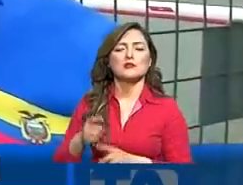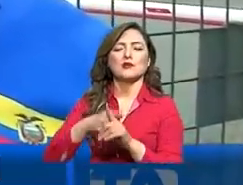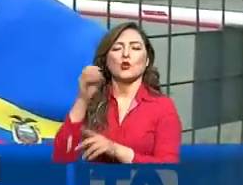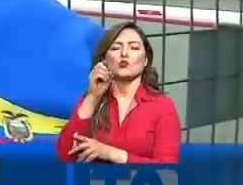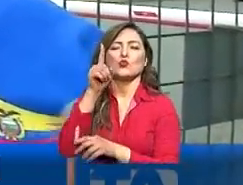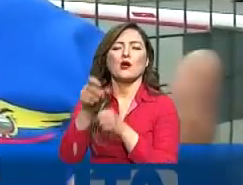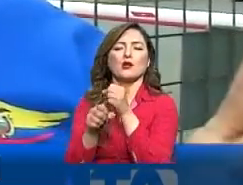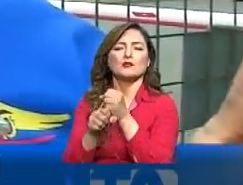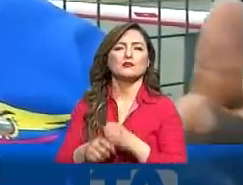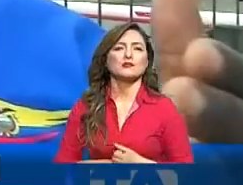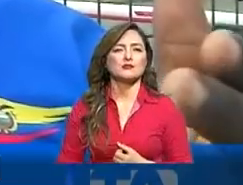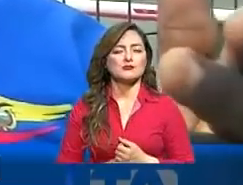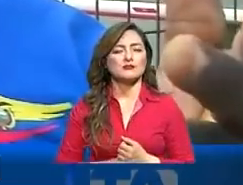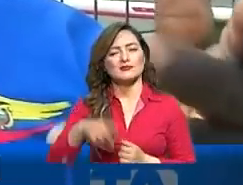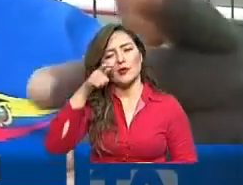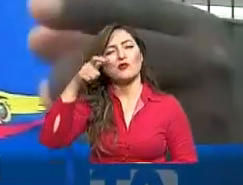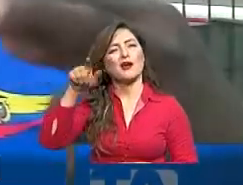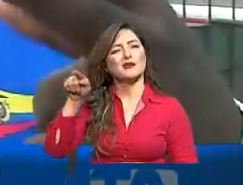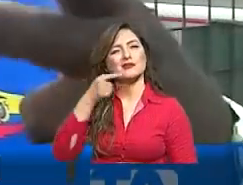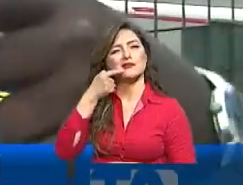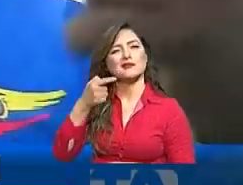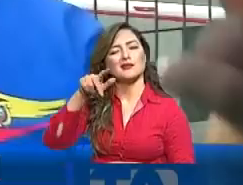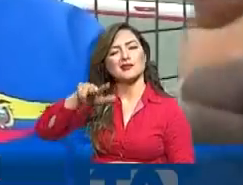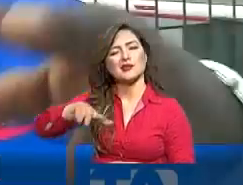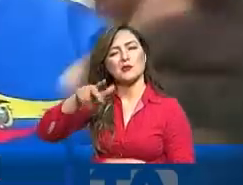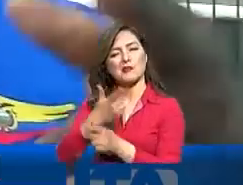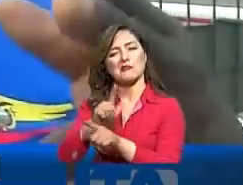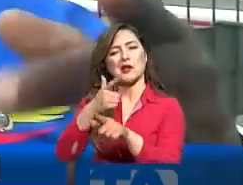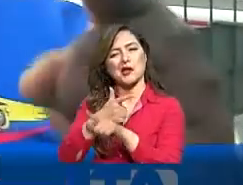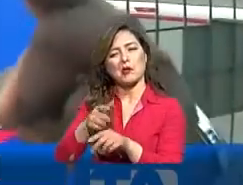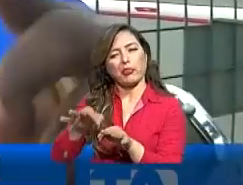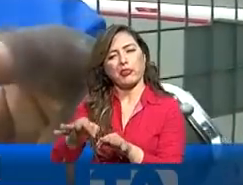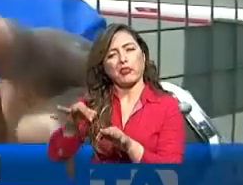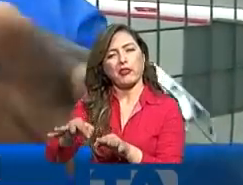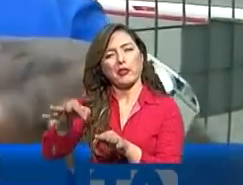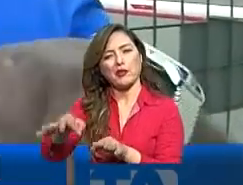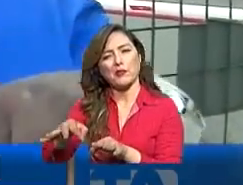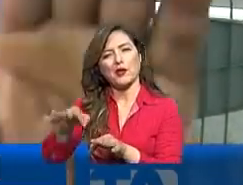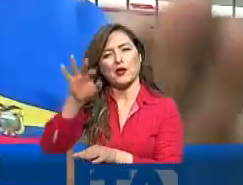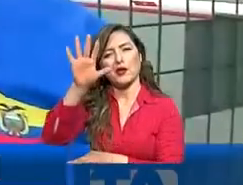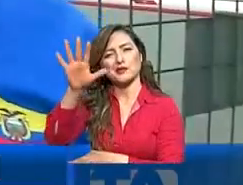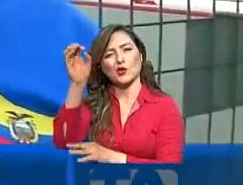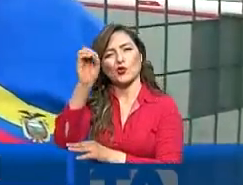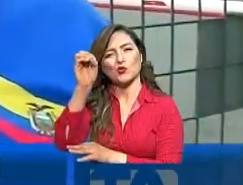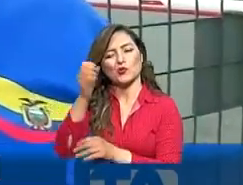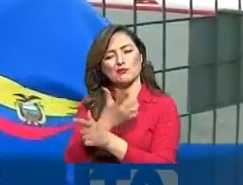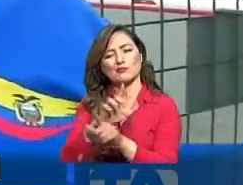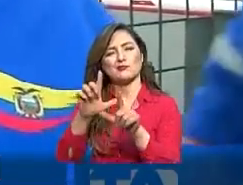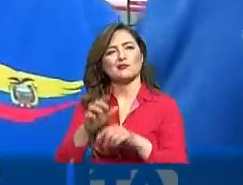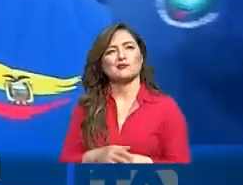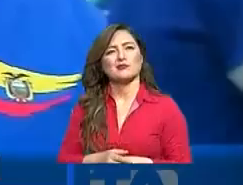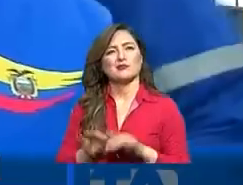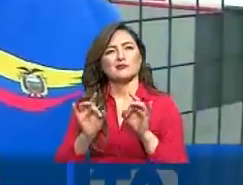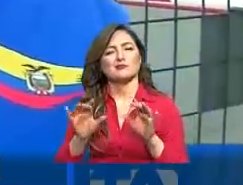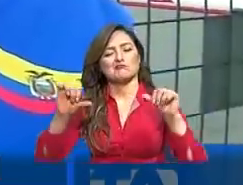año. Ya. Y el fiscal le decía que ya tiene tres veces que iba a salir y recién le iba a salir el 5 de octubre. Pero es mala